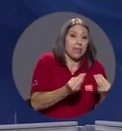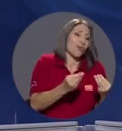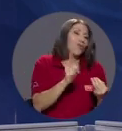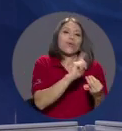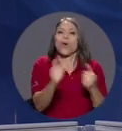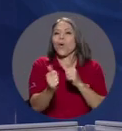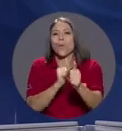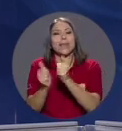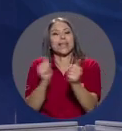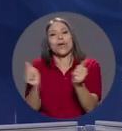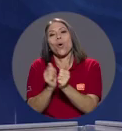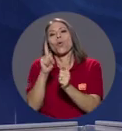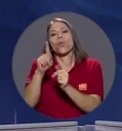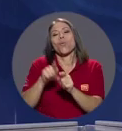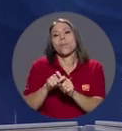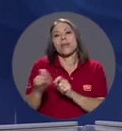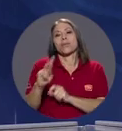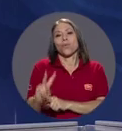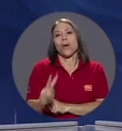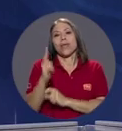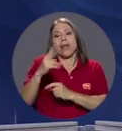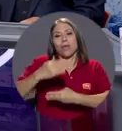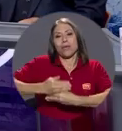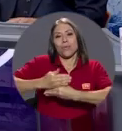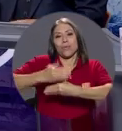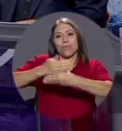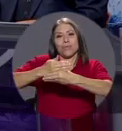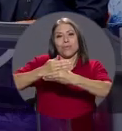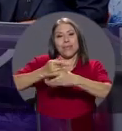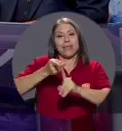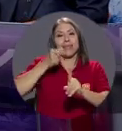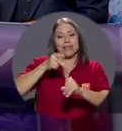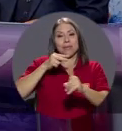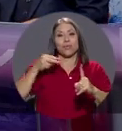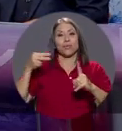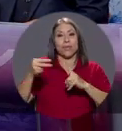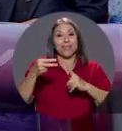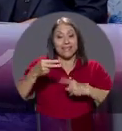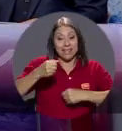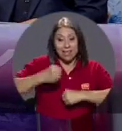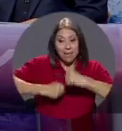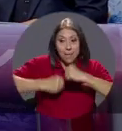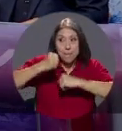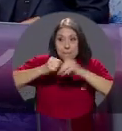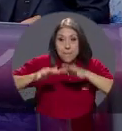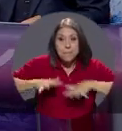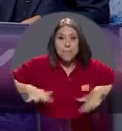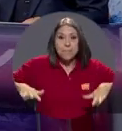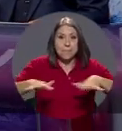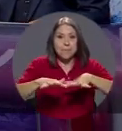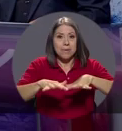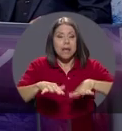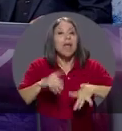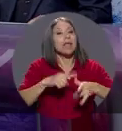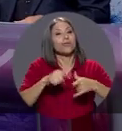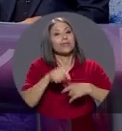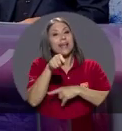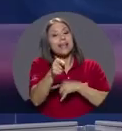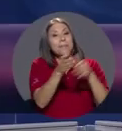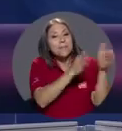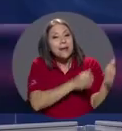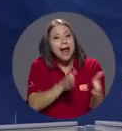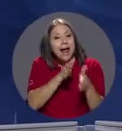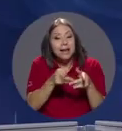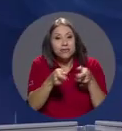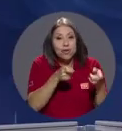metro cuadrado de urbanización, desde el punto de vista del mercado inmobiliario, ¿verdad?, de la tierra. Entonces, claro, ahí es donde los